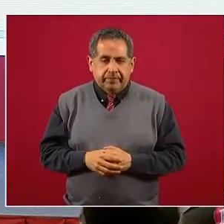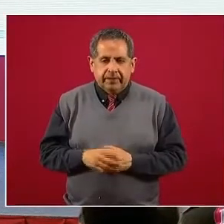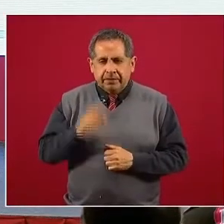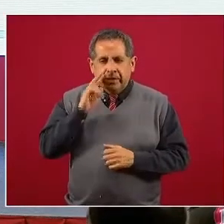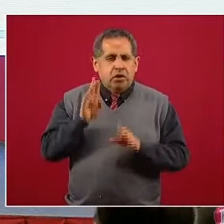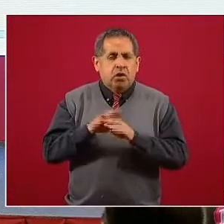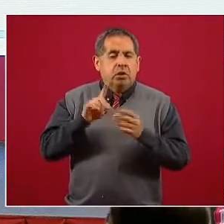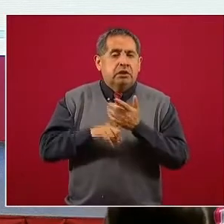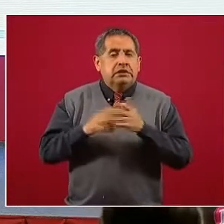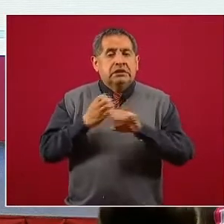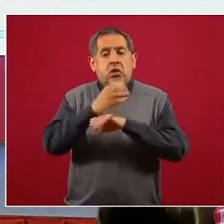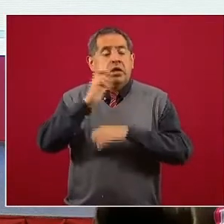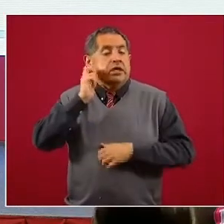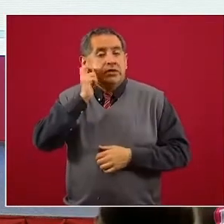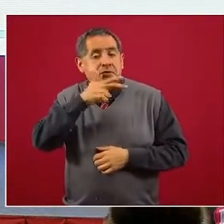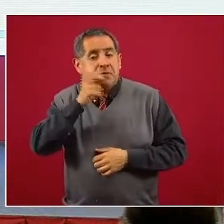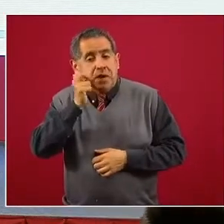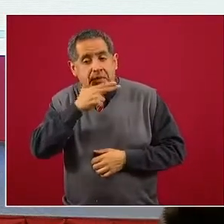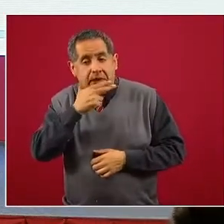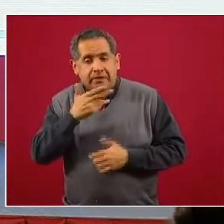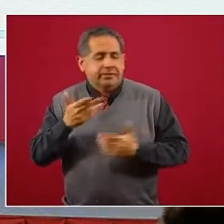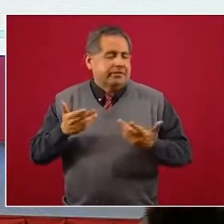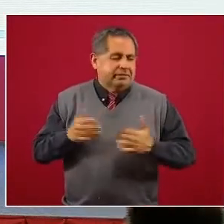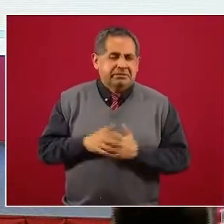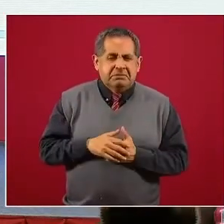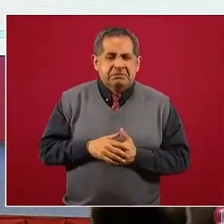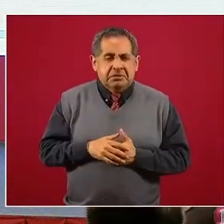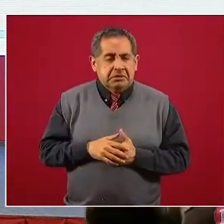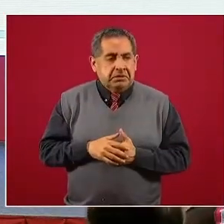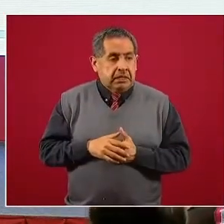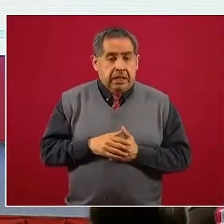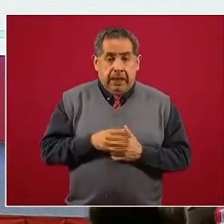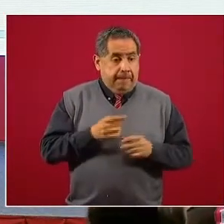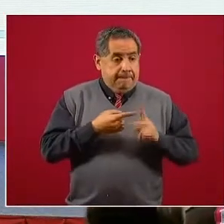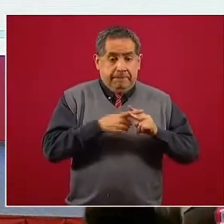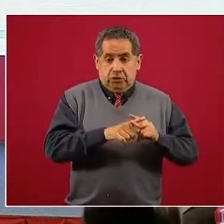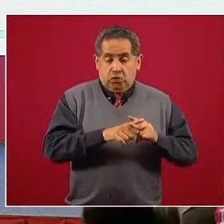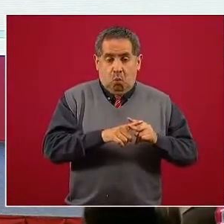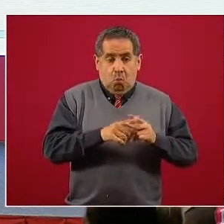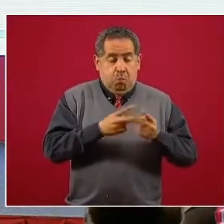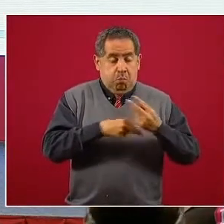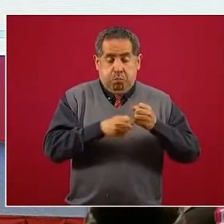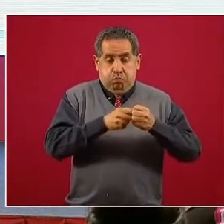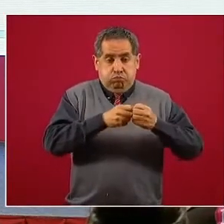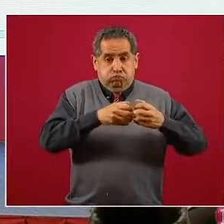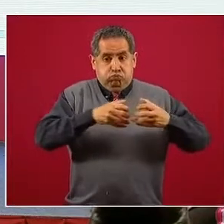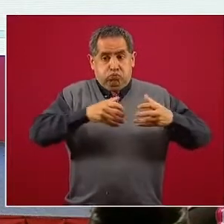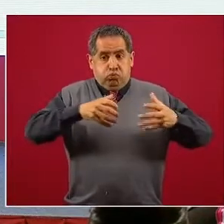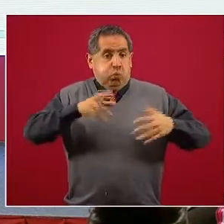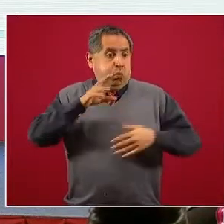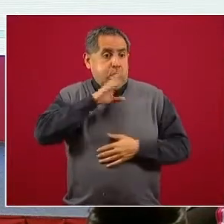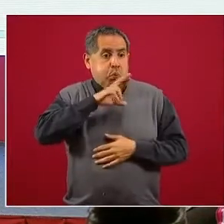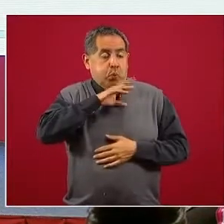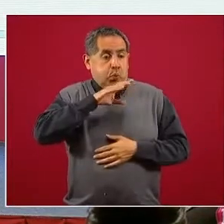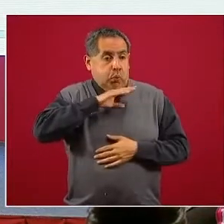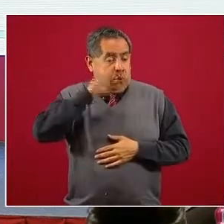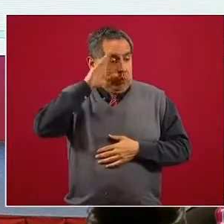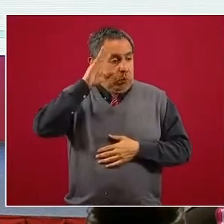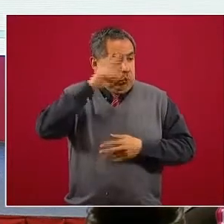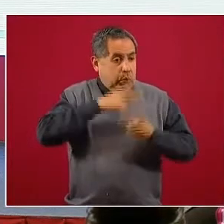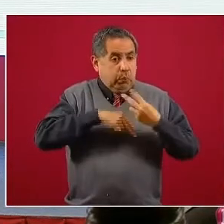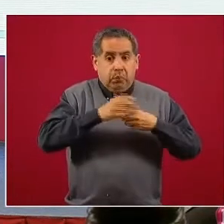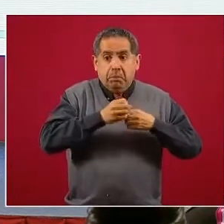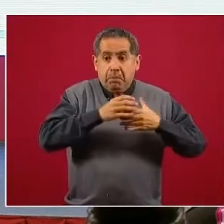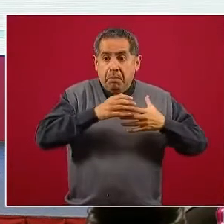estado de Chihuahua. Tiene una aceleración importante de manera temprana en relación a otros estados, es decir, para las epidemias cómo se